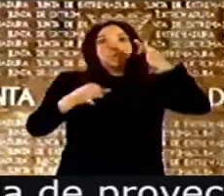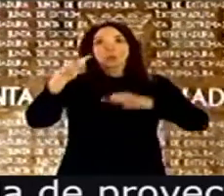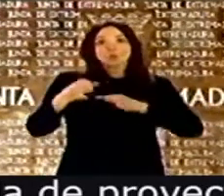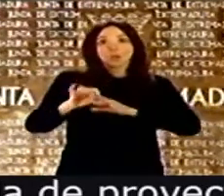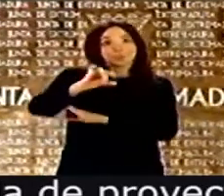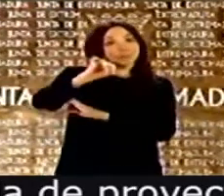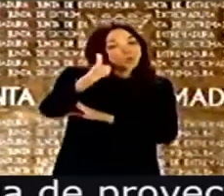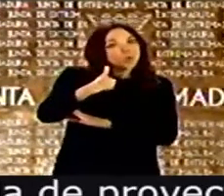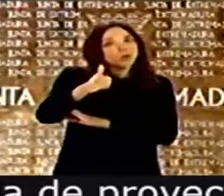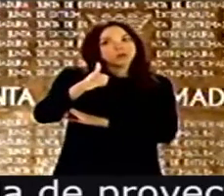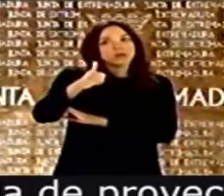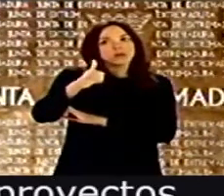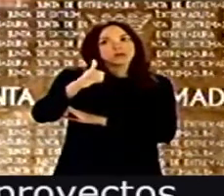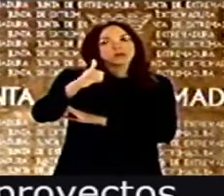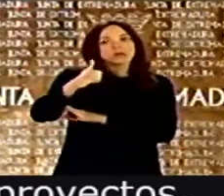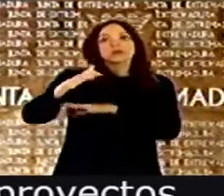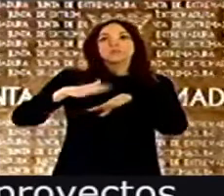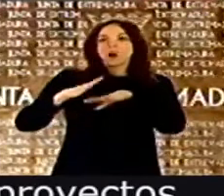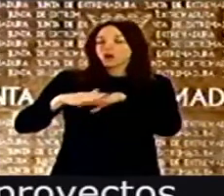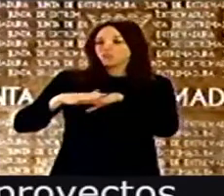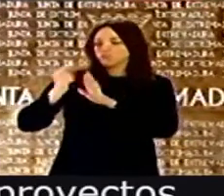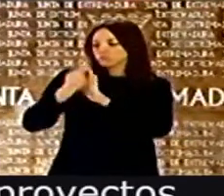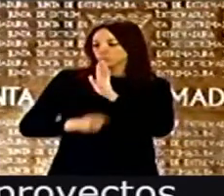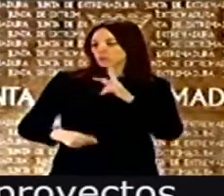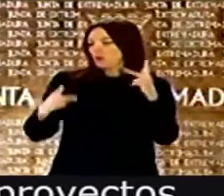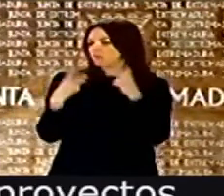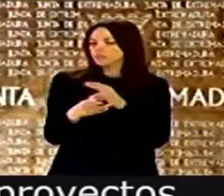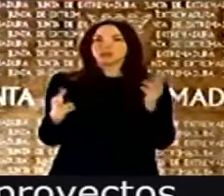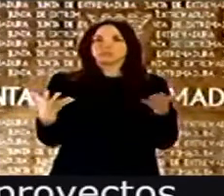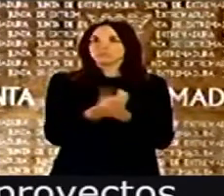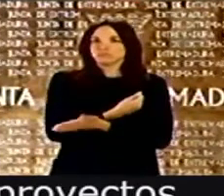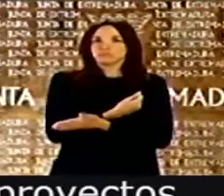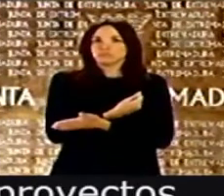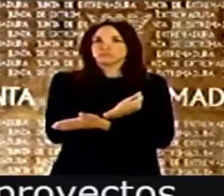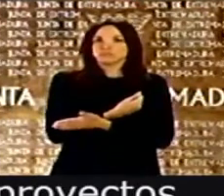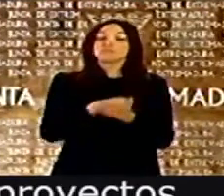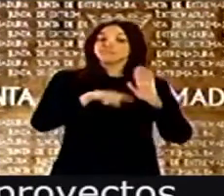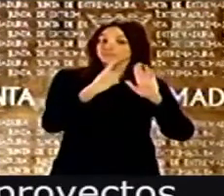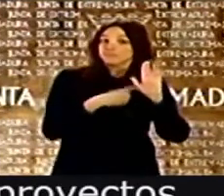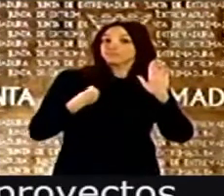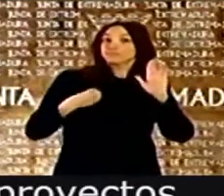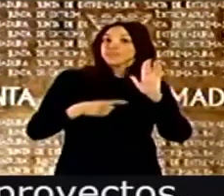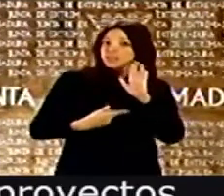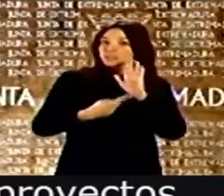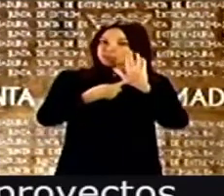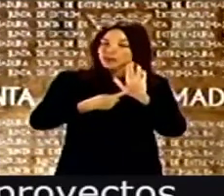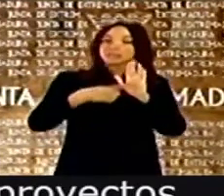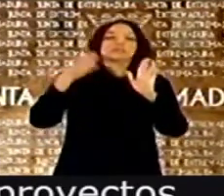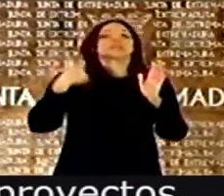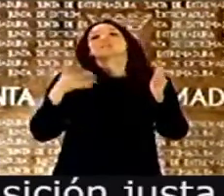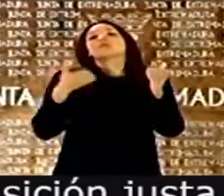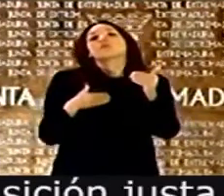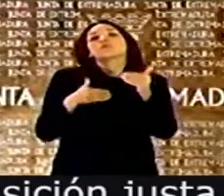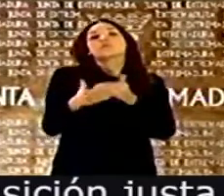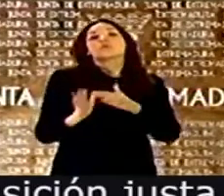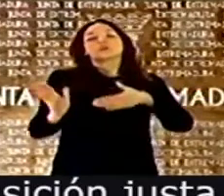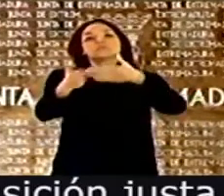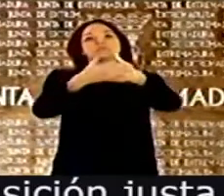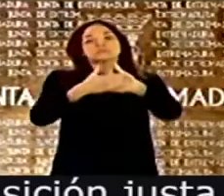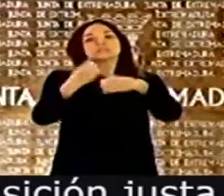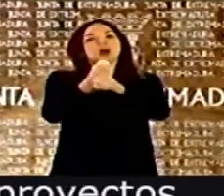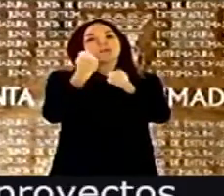estamos hablando se producirá, la ley de transición justa tiene que garantizar que, llegado el momento, no hay solamente el mismo empleo, sino que hay